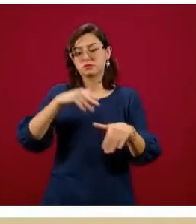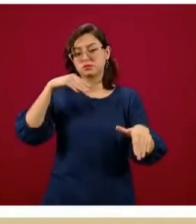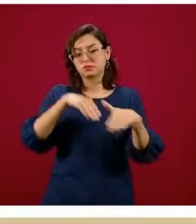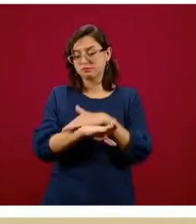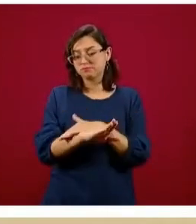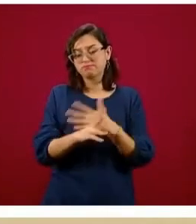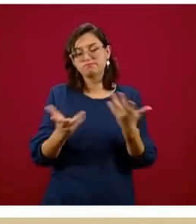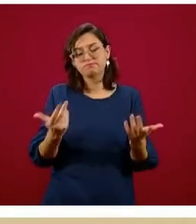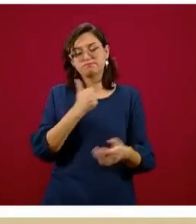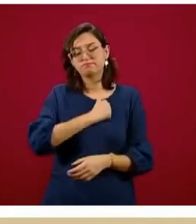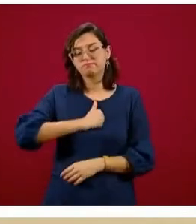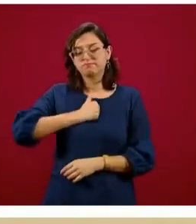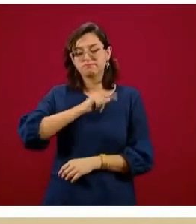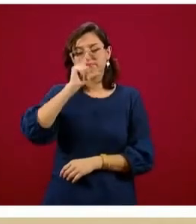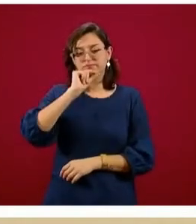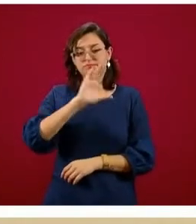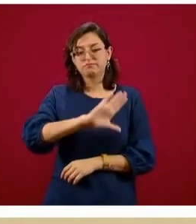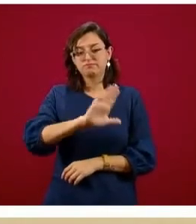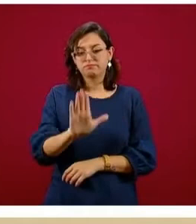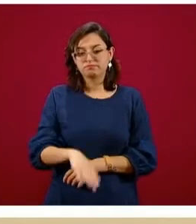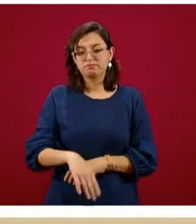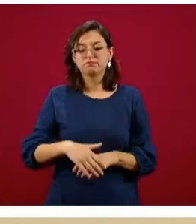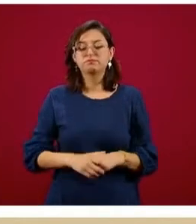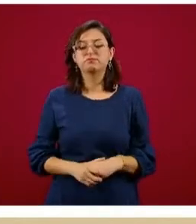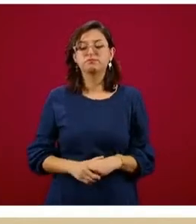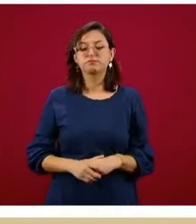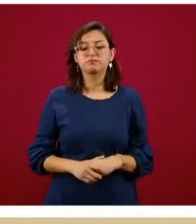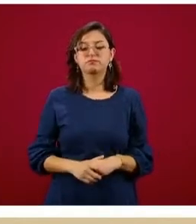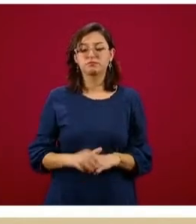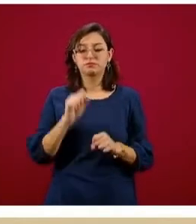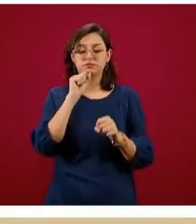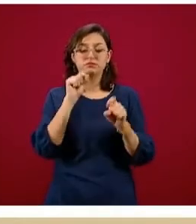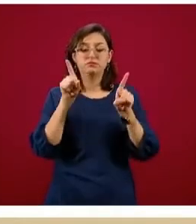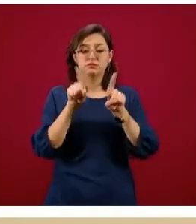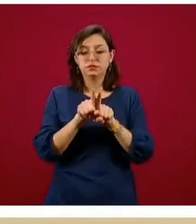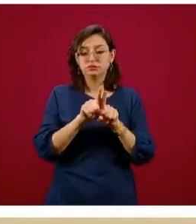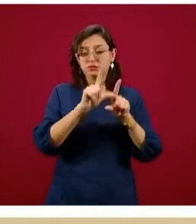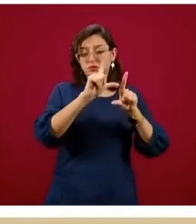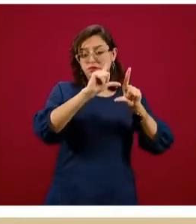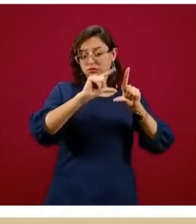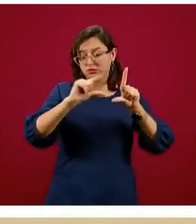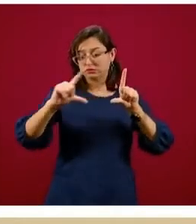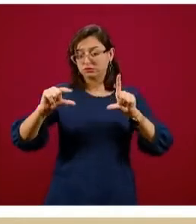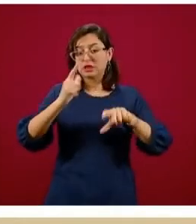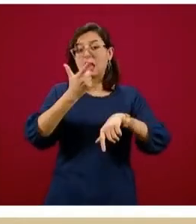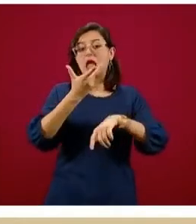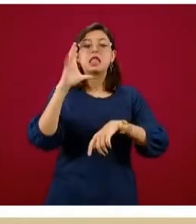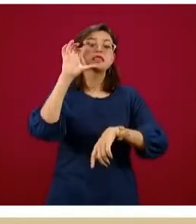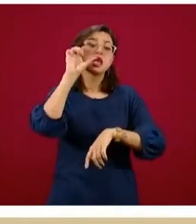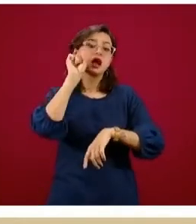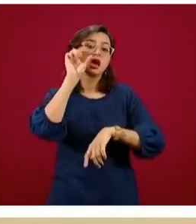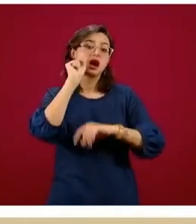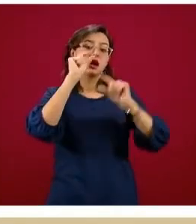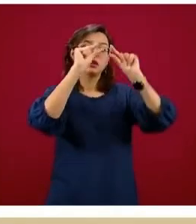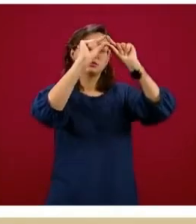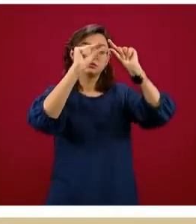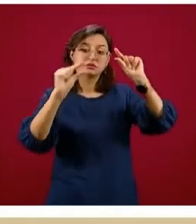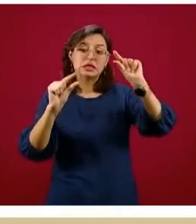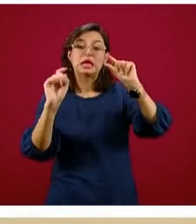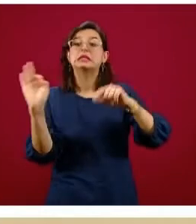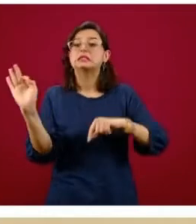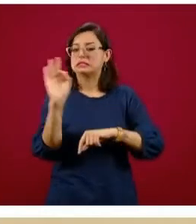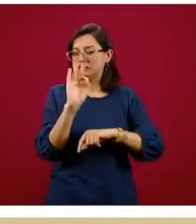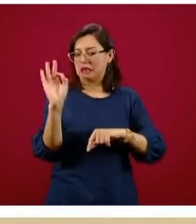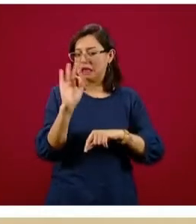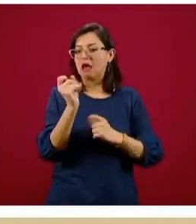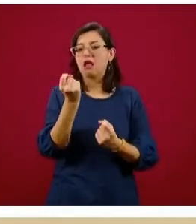donde lamentablemente fallecieron, como también en las barras naranjas claro, la posibilidad o expectativa de